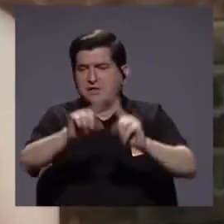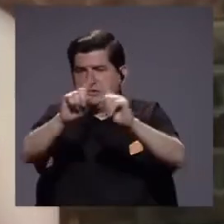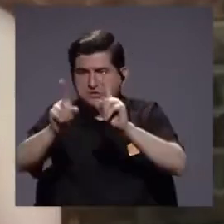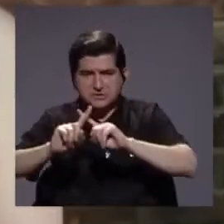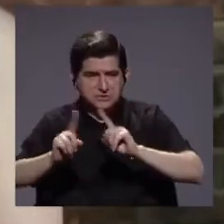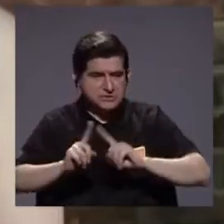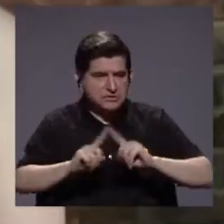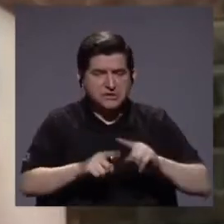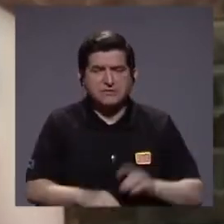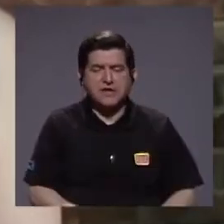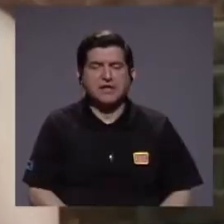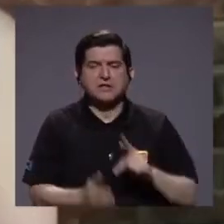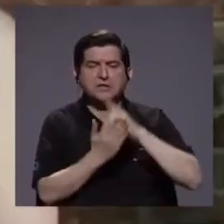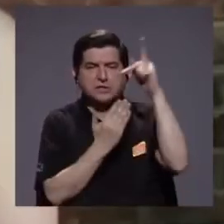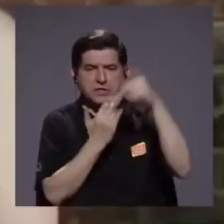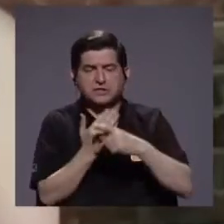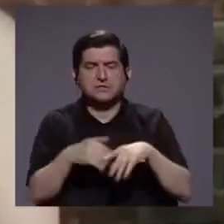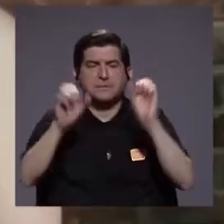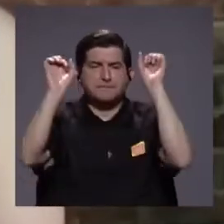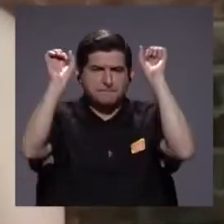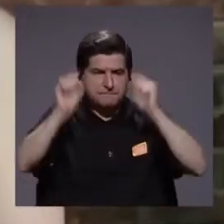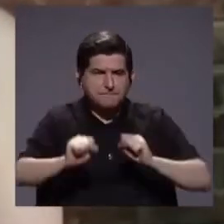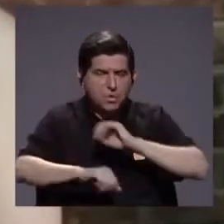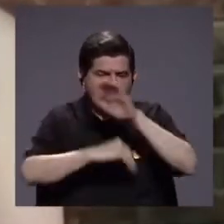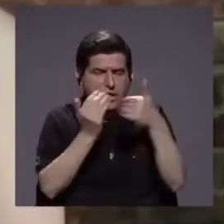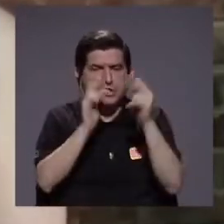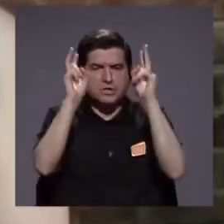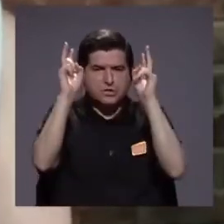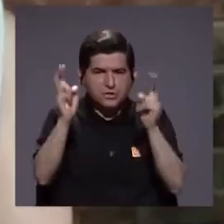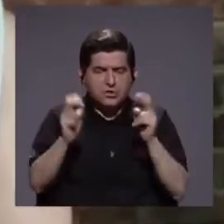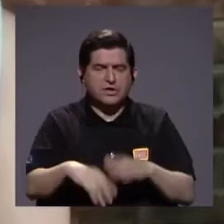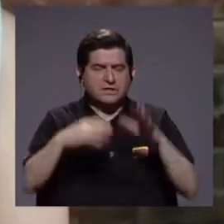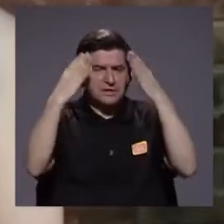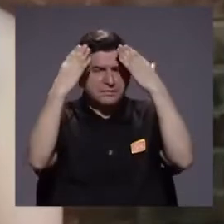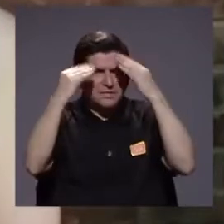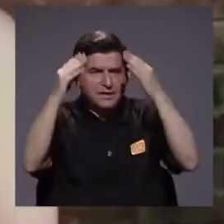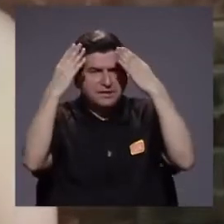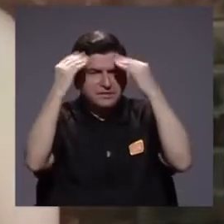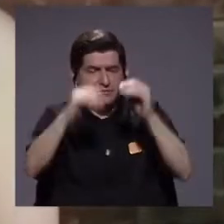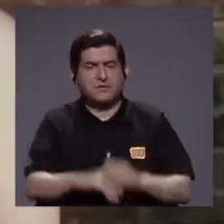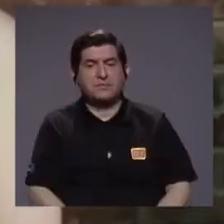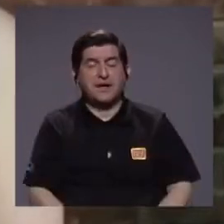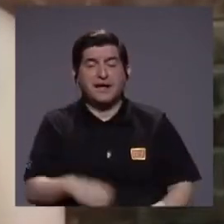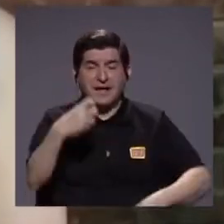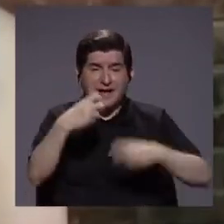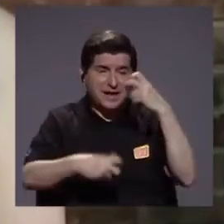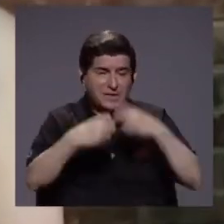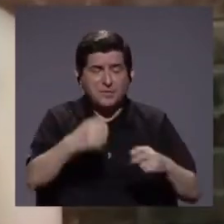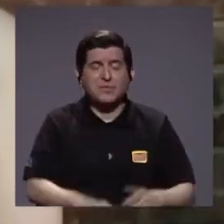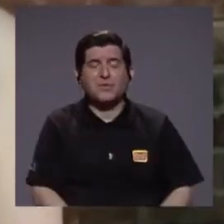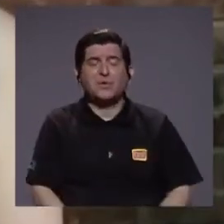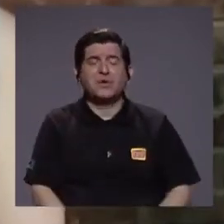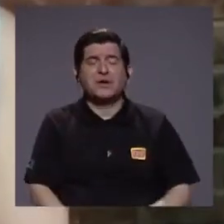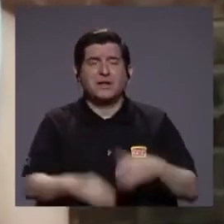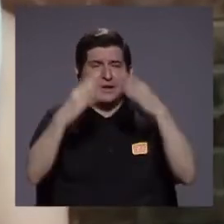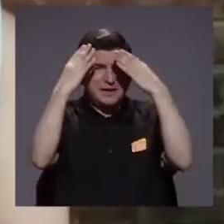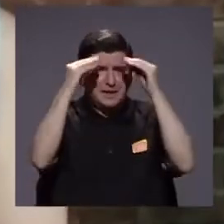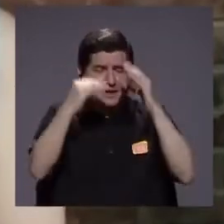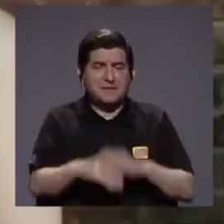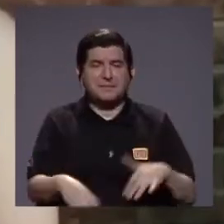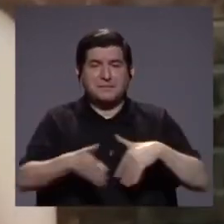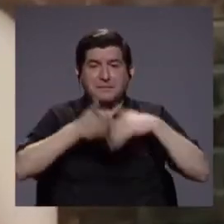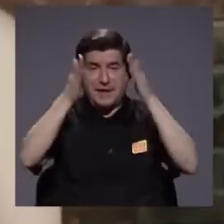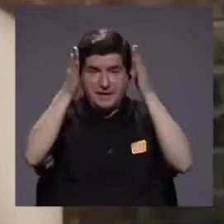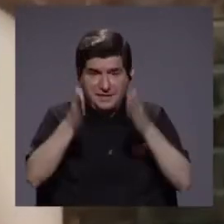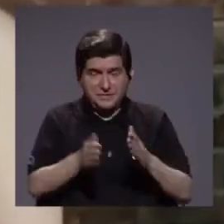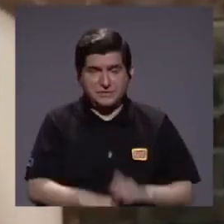diferentes, en los programas se ponga todo este tema para informar, porque hay un problema de información y para el